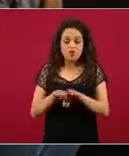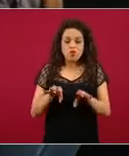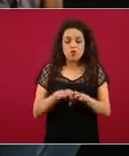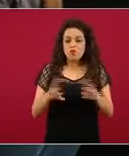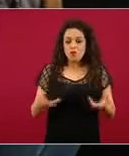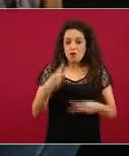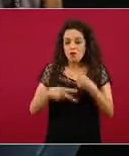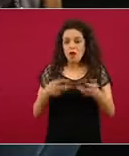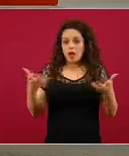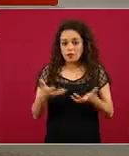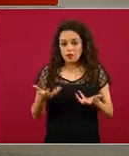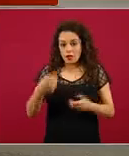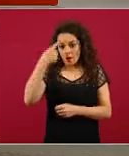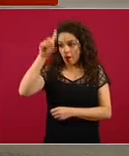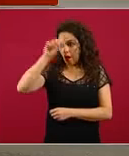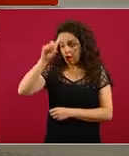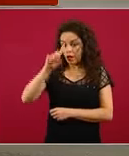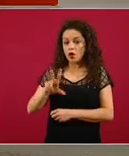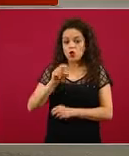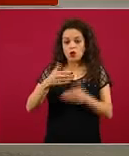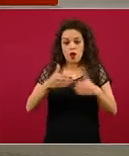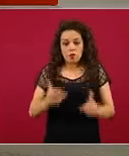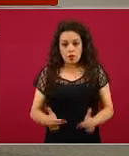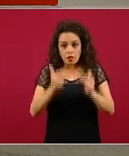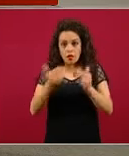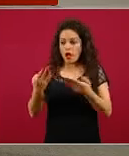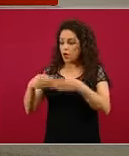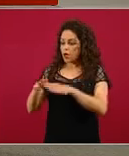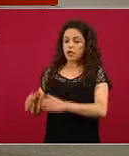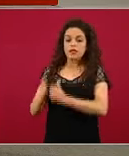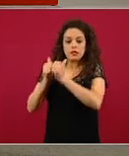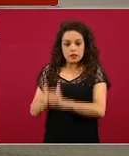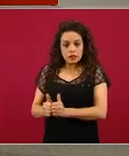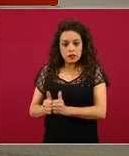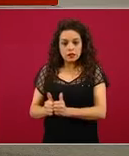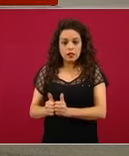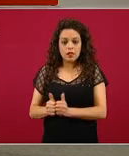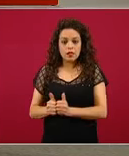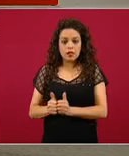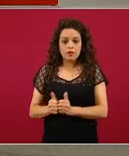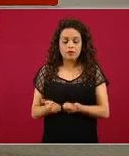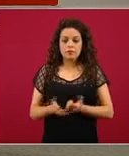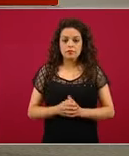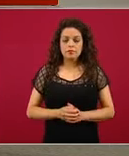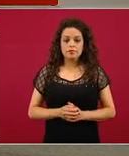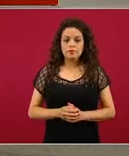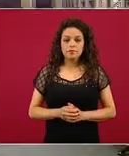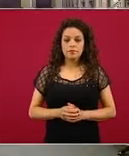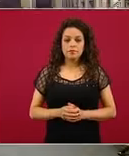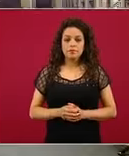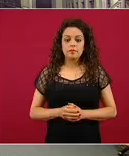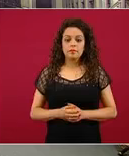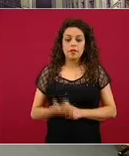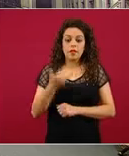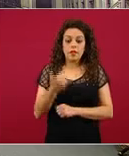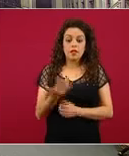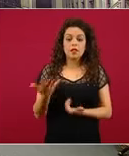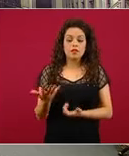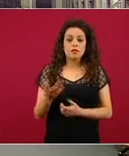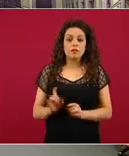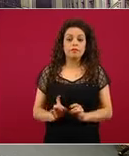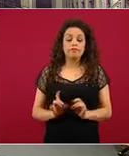no abran sus negocios, a que se queden en casa y no se pues si se pueda presentar un fenómeno de que puedan operar